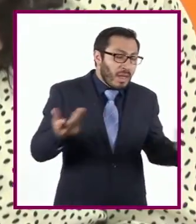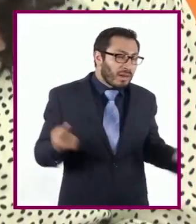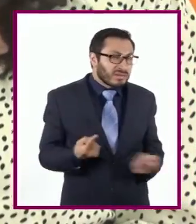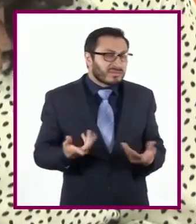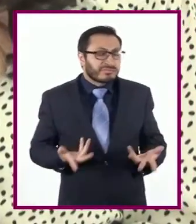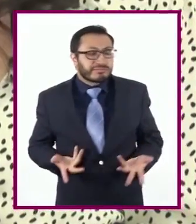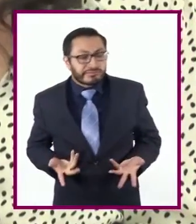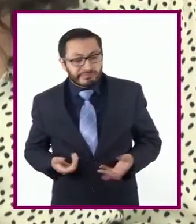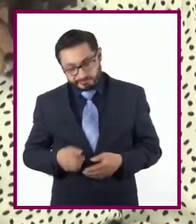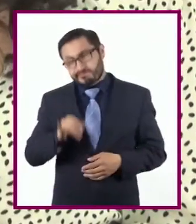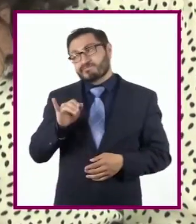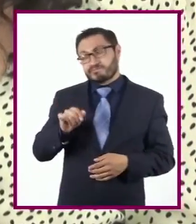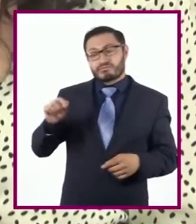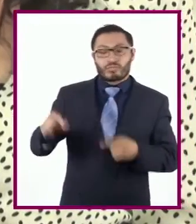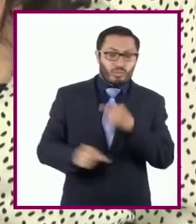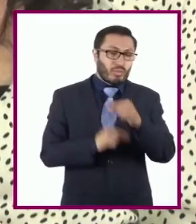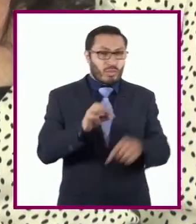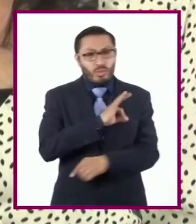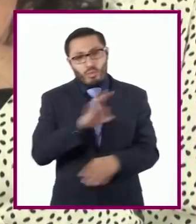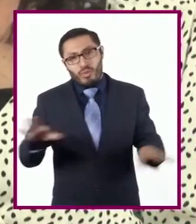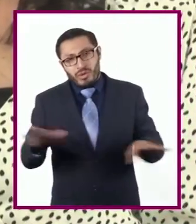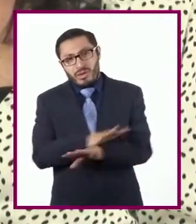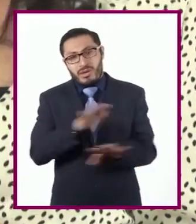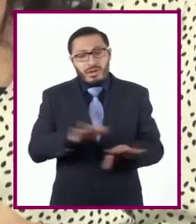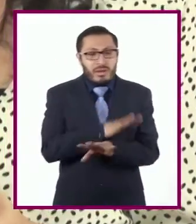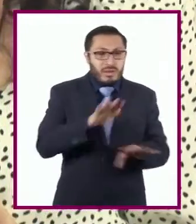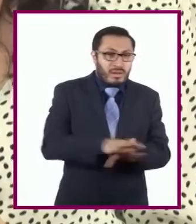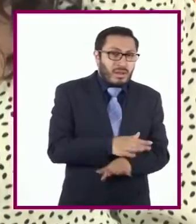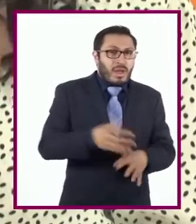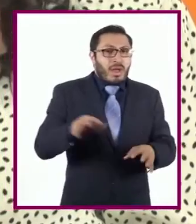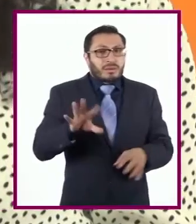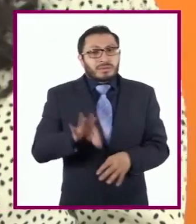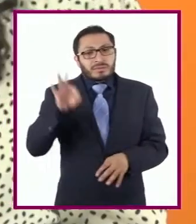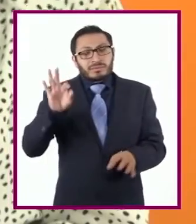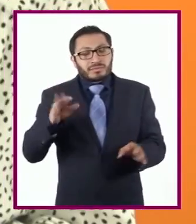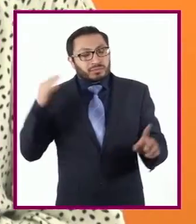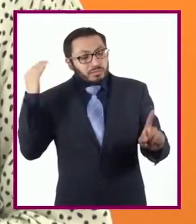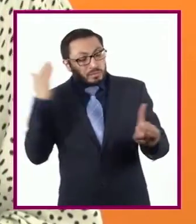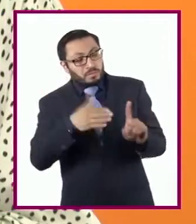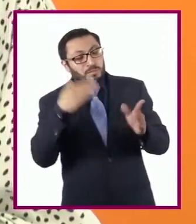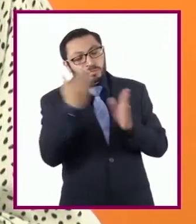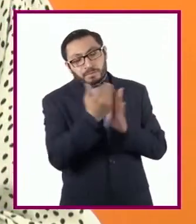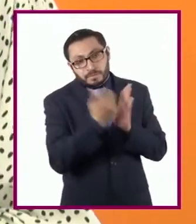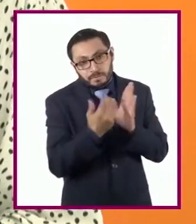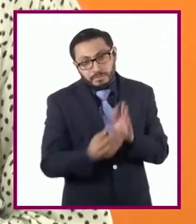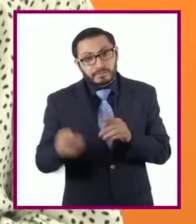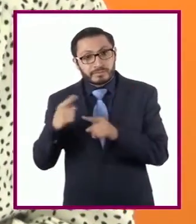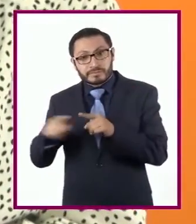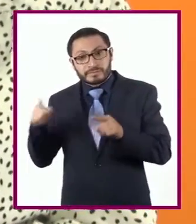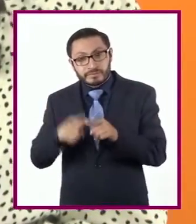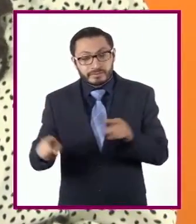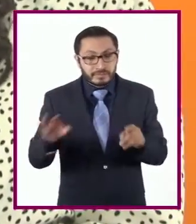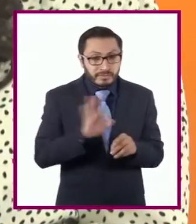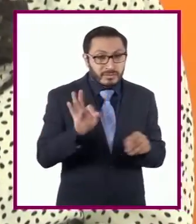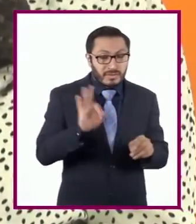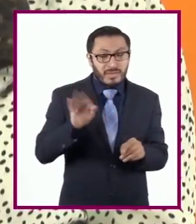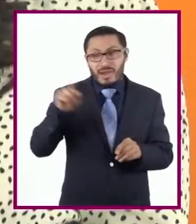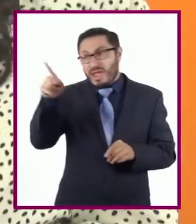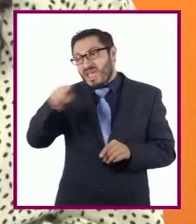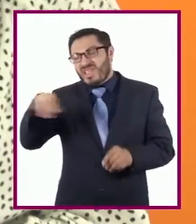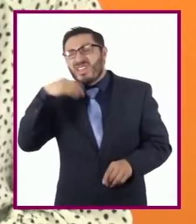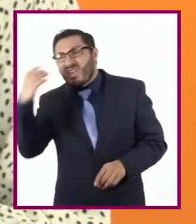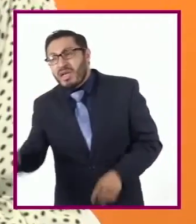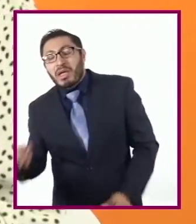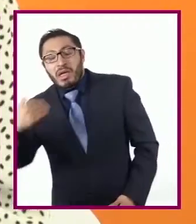Mónica. Podemos ir cambiando con el tiempo y podemos elegir aspiraciones distintas a las que esperan de nosotros en casa,